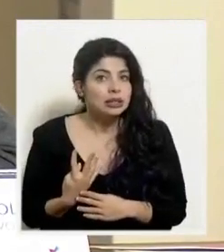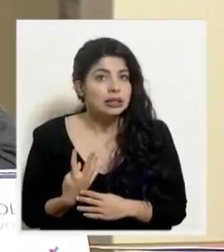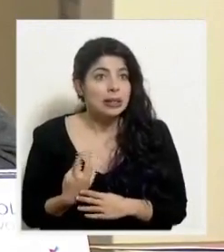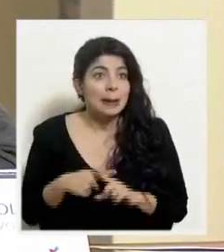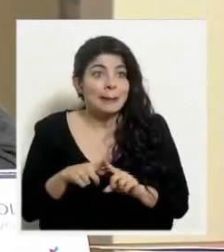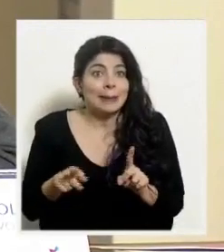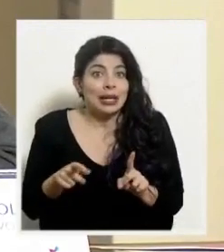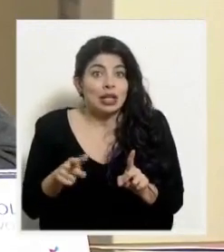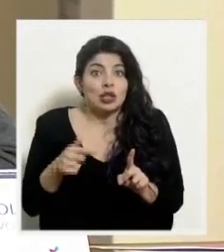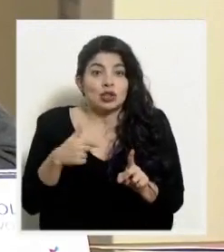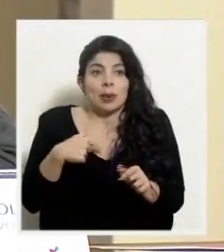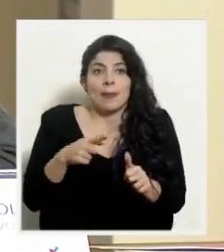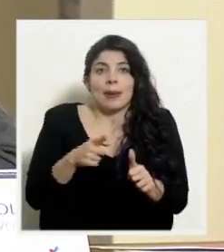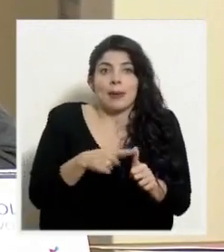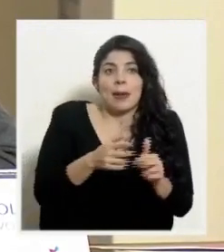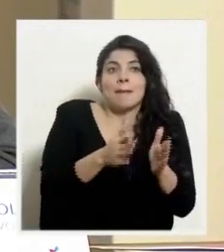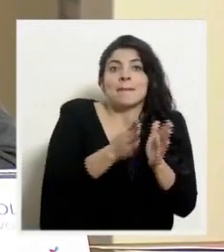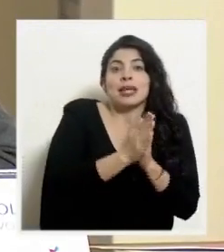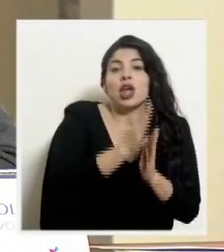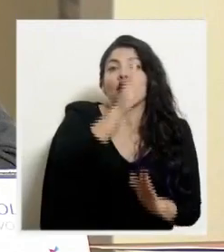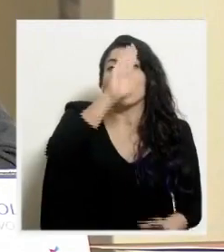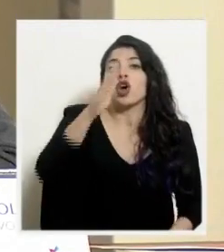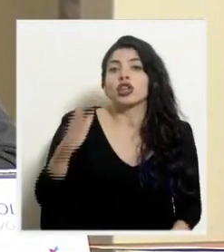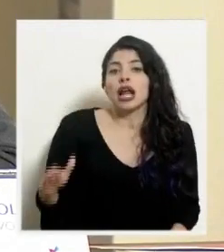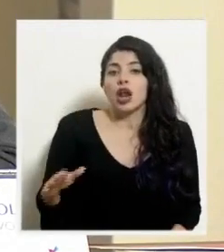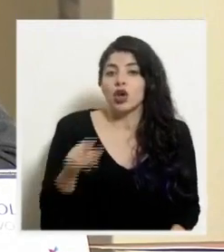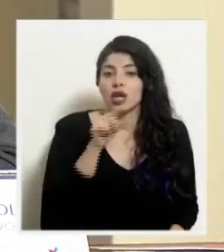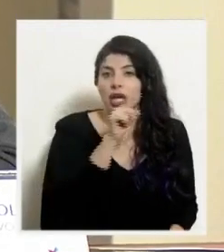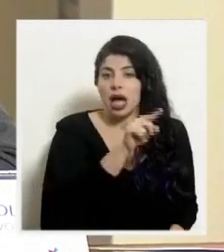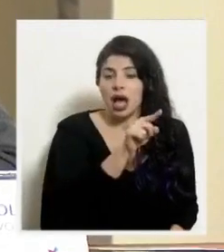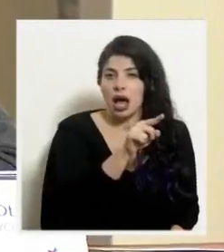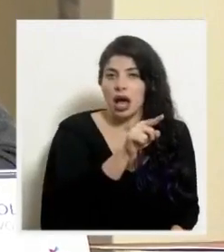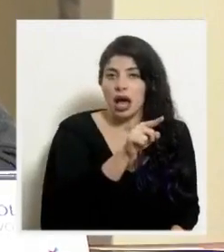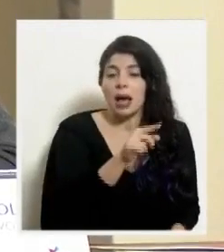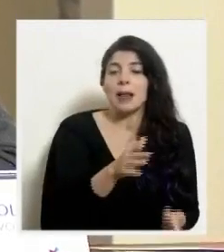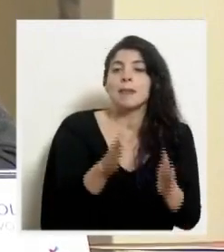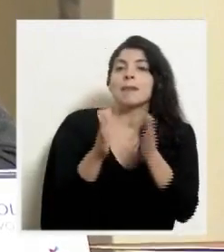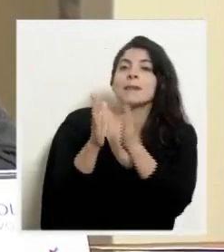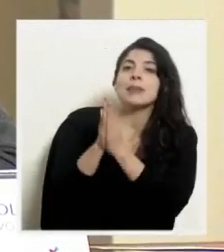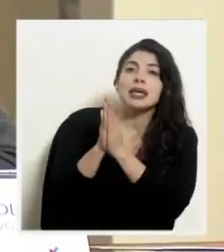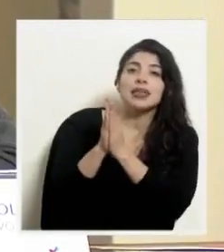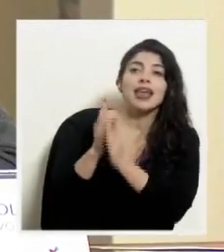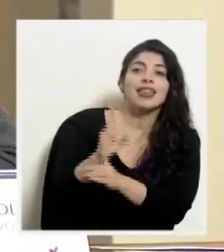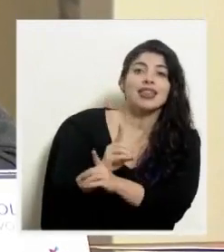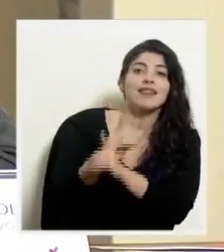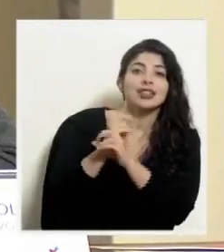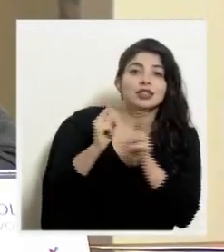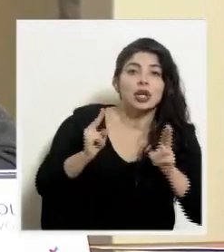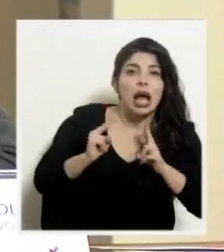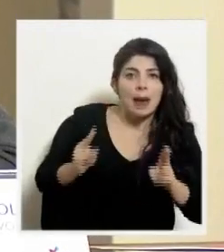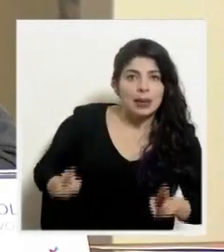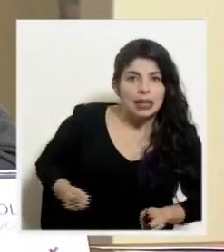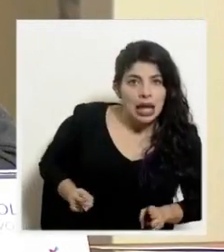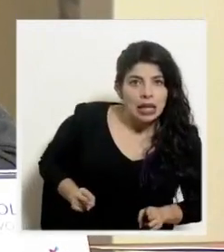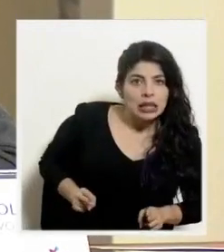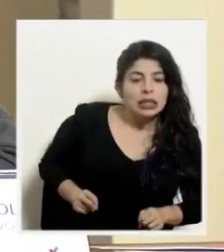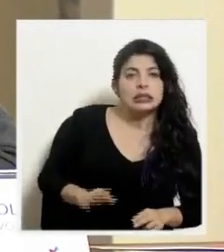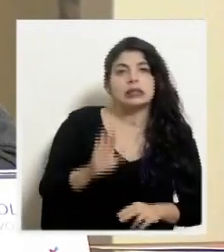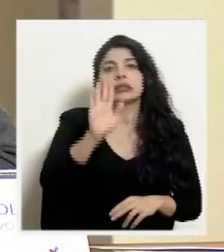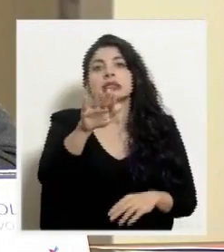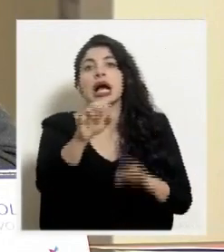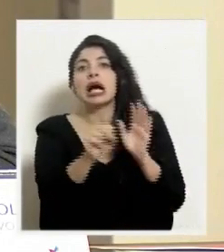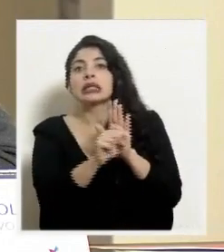Pero le pediría a la Contraloría General de la República, le pediría a la Defensoría de los Habitantes y a la